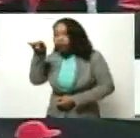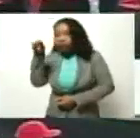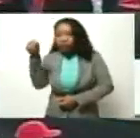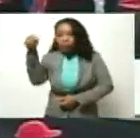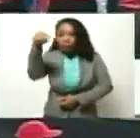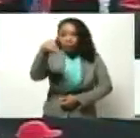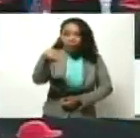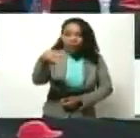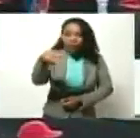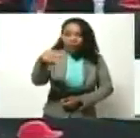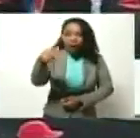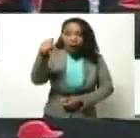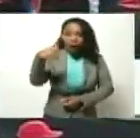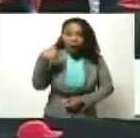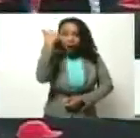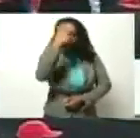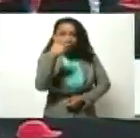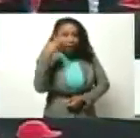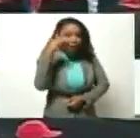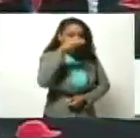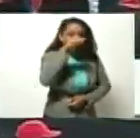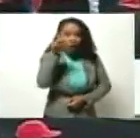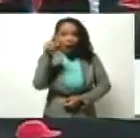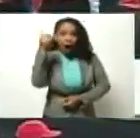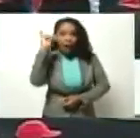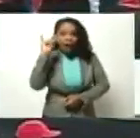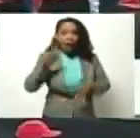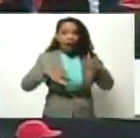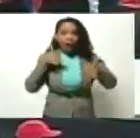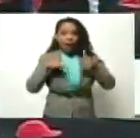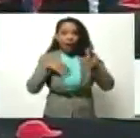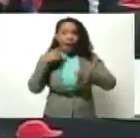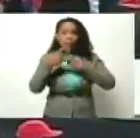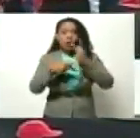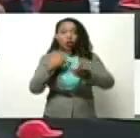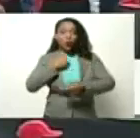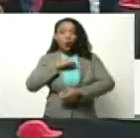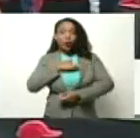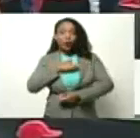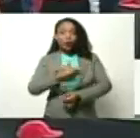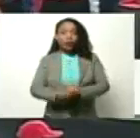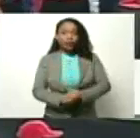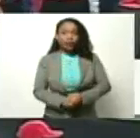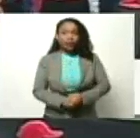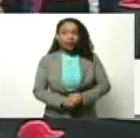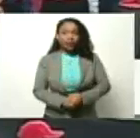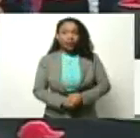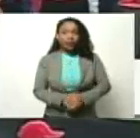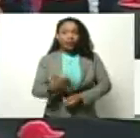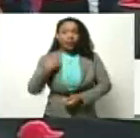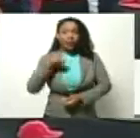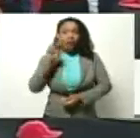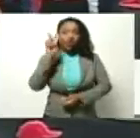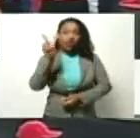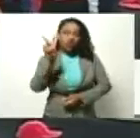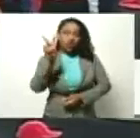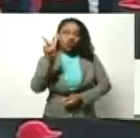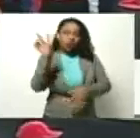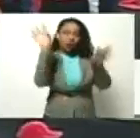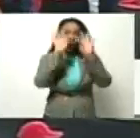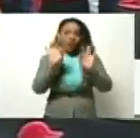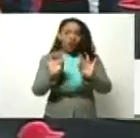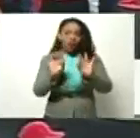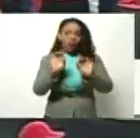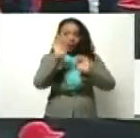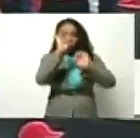además aquí tiene los actos políticos nuestros tienen dos formas